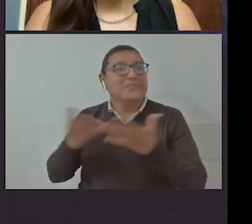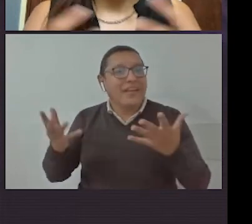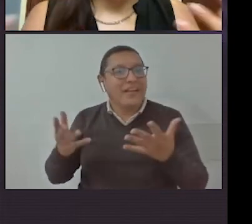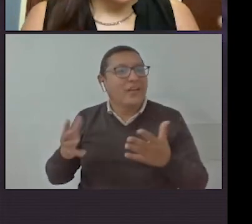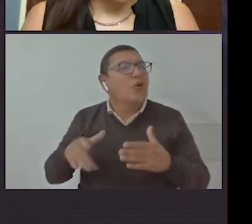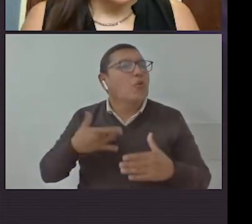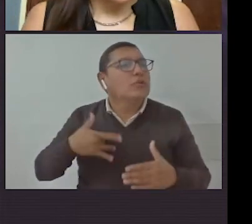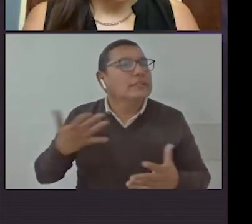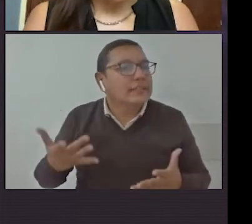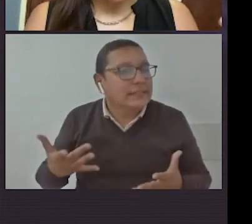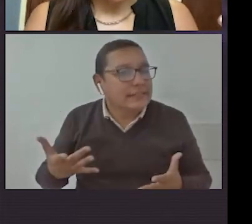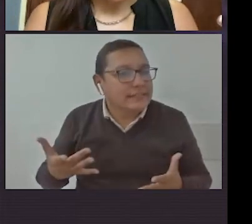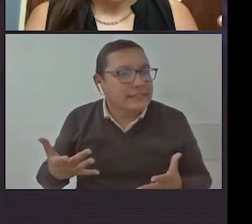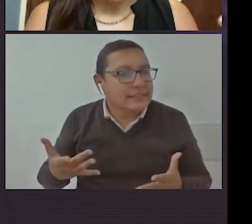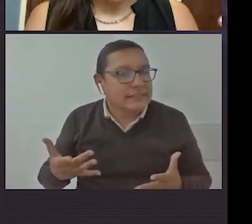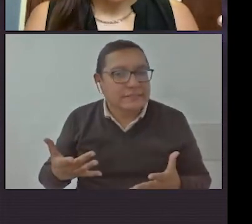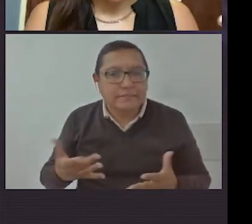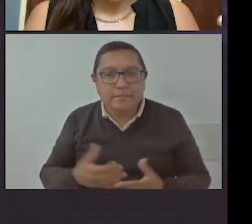¿Cómo te sientes?